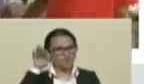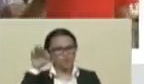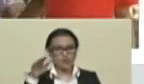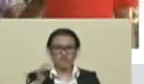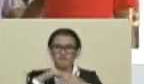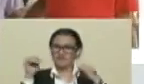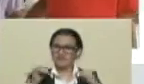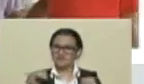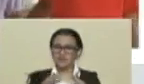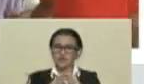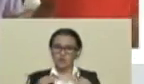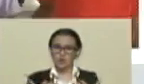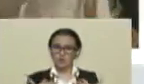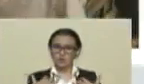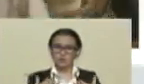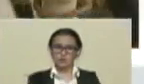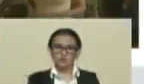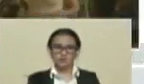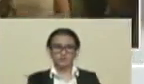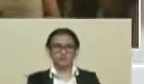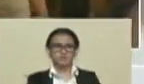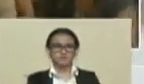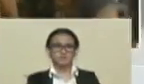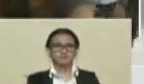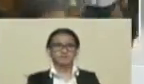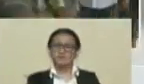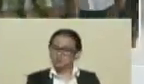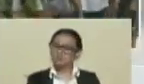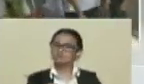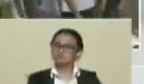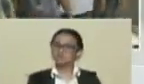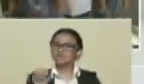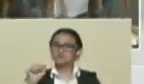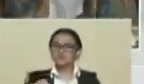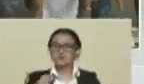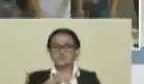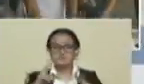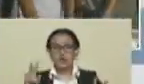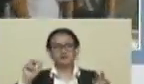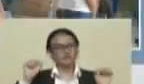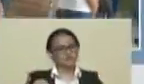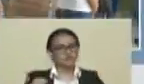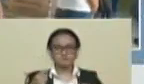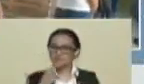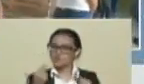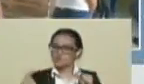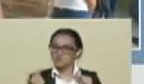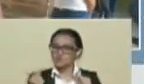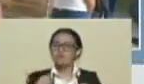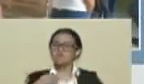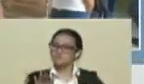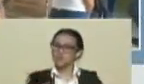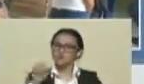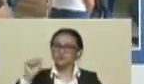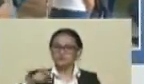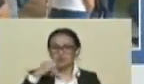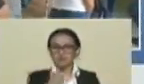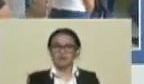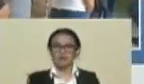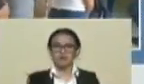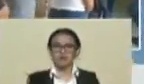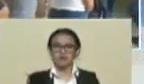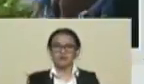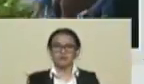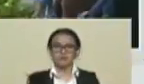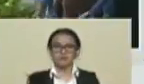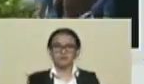felicidad para todas y todos. Apostamos a la paz, apostamos al diálogo, apostamos al trabajo y le pedimos a